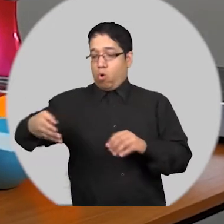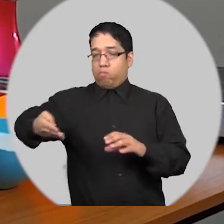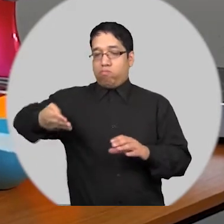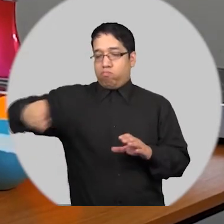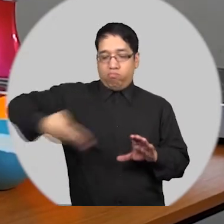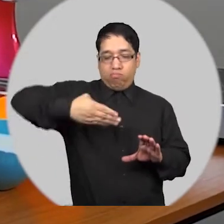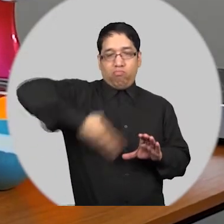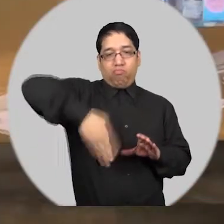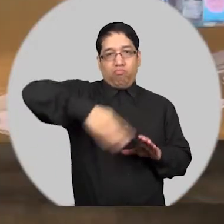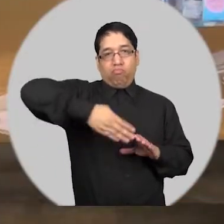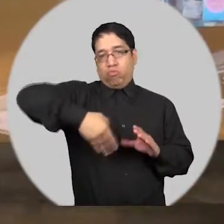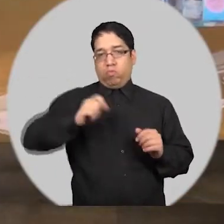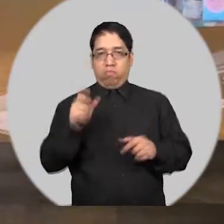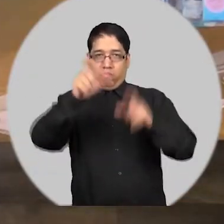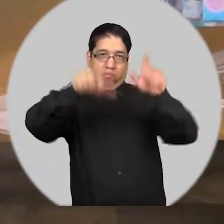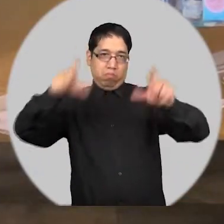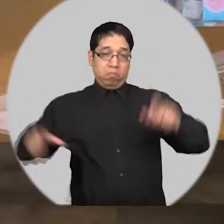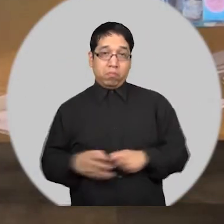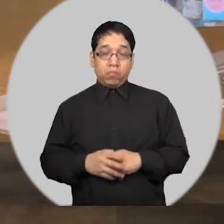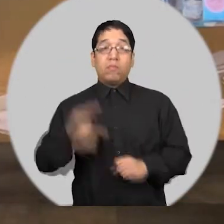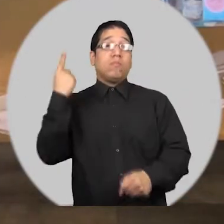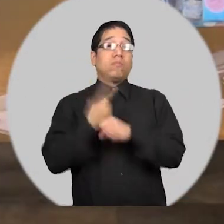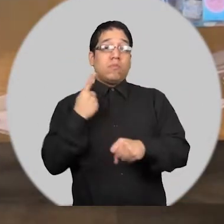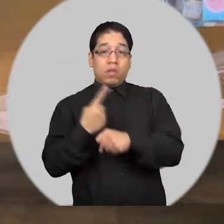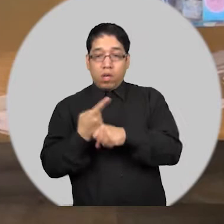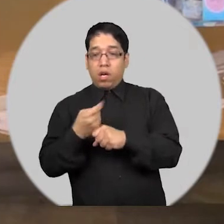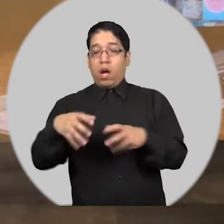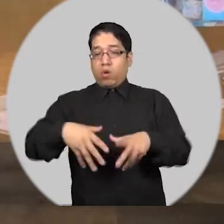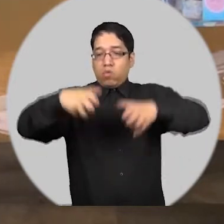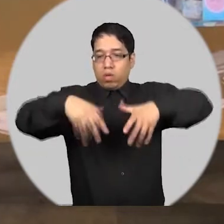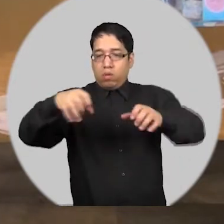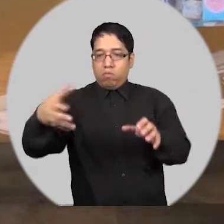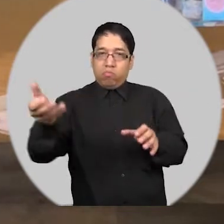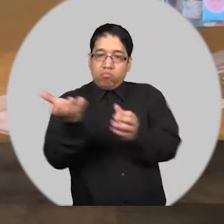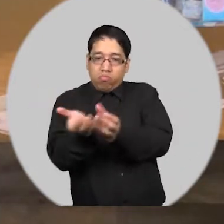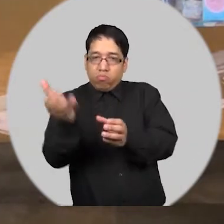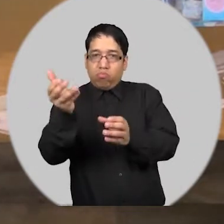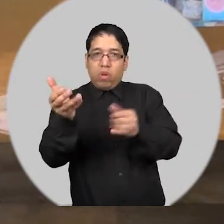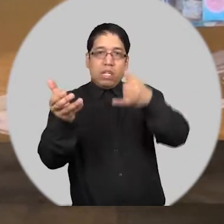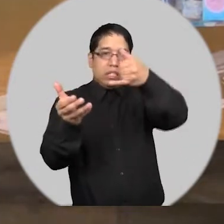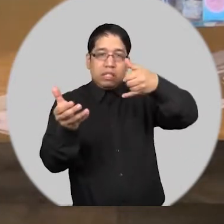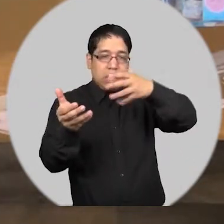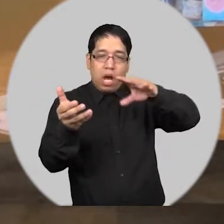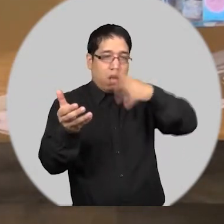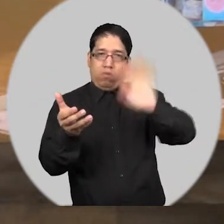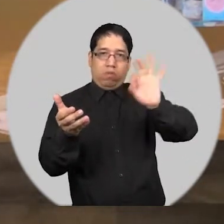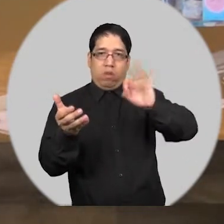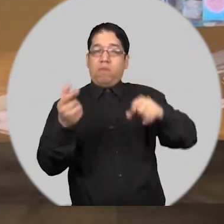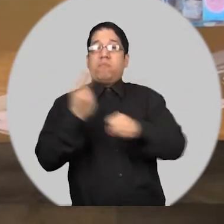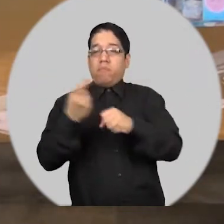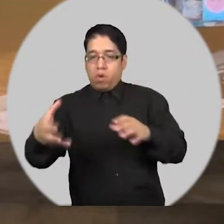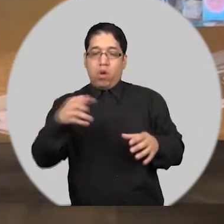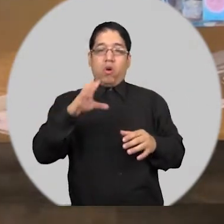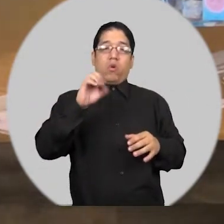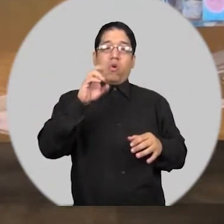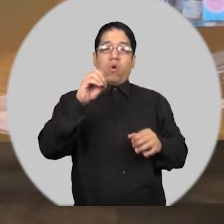nuestra espátula. Vamos a poner primero los ingredientes secos. En este caso vamos a estar poniendo el coco rallado, debe ser